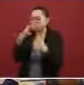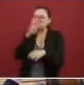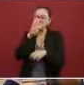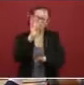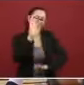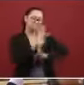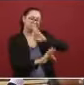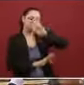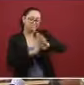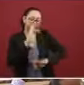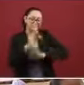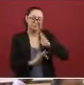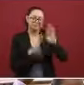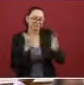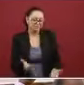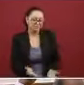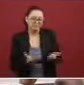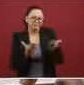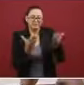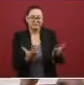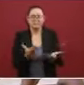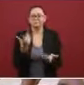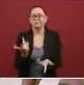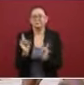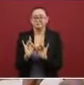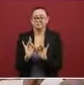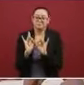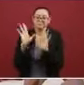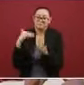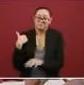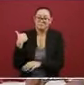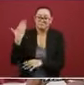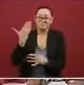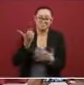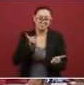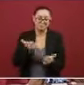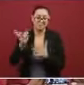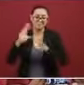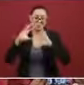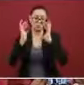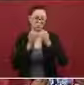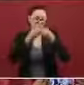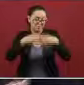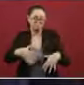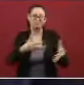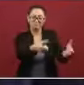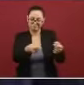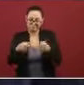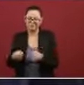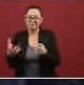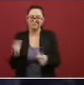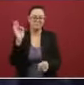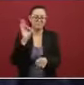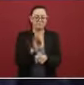el llanto por su bien querido milagro supo arrebatar del cielo cuando ya el mundo te creyó perdido.